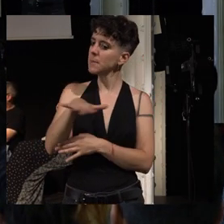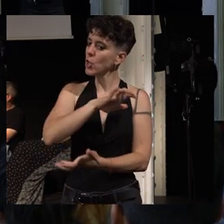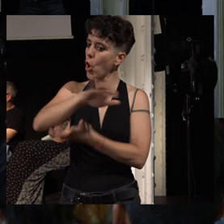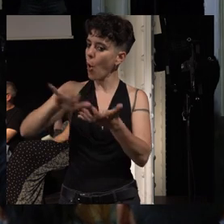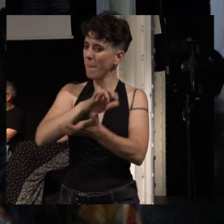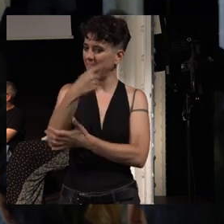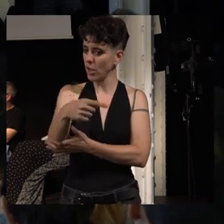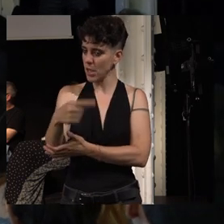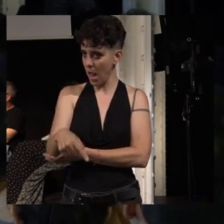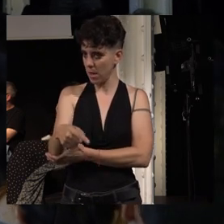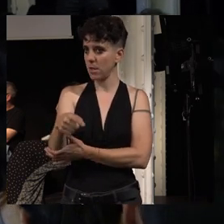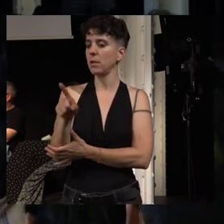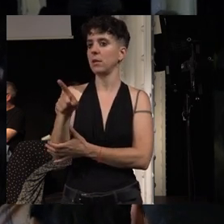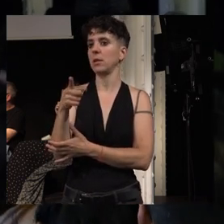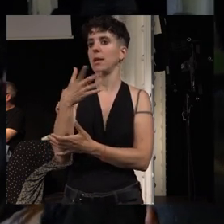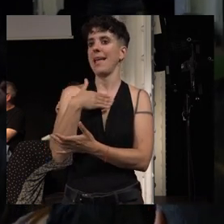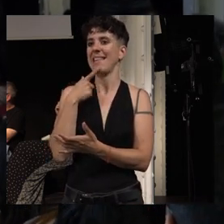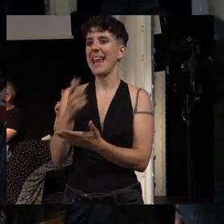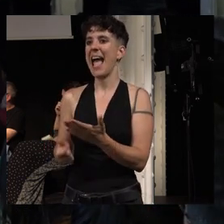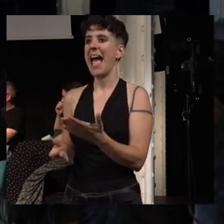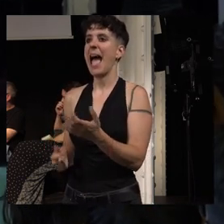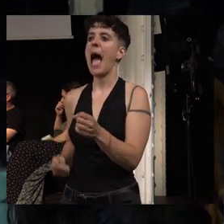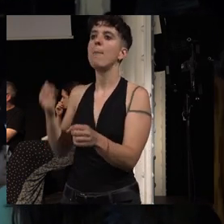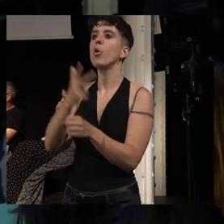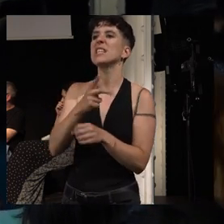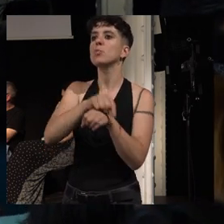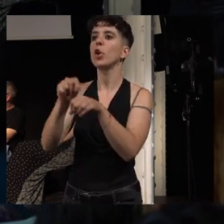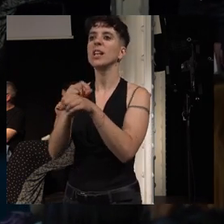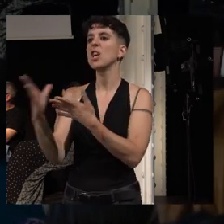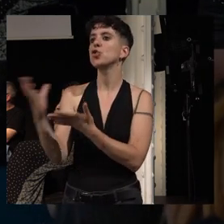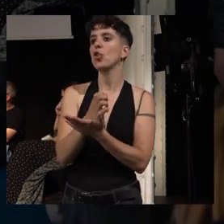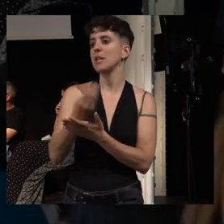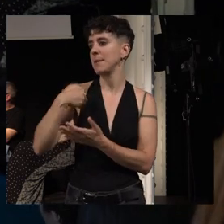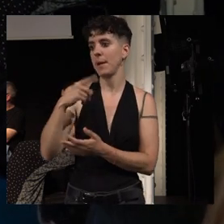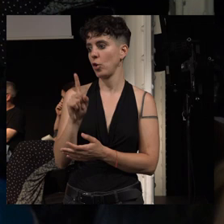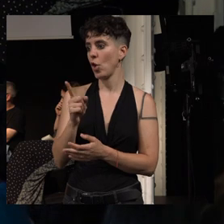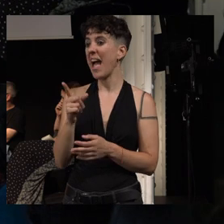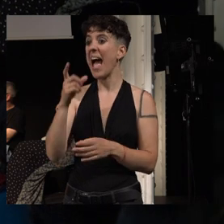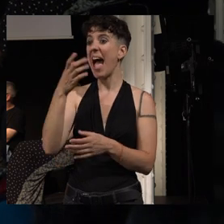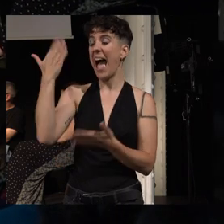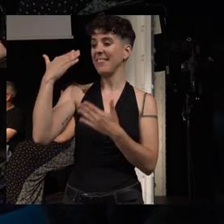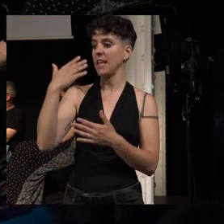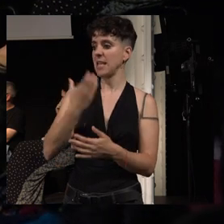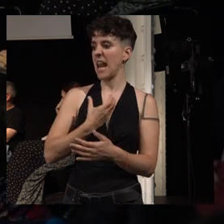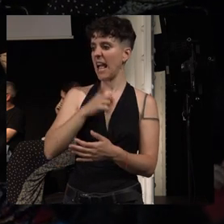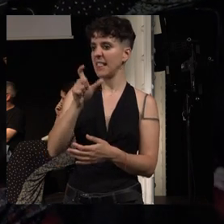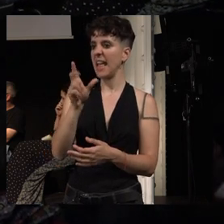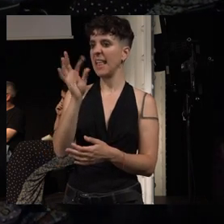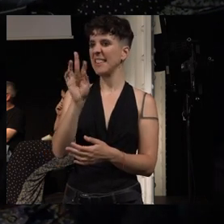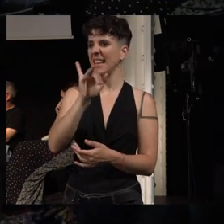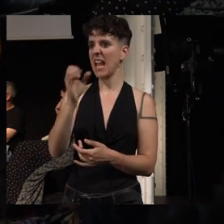complejidades, ¿no? No cabe duda de que no todas las apuestas políticas son las mismas. Es decir, cuando teníamos a Trias en Barcelona, esto era un horror. O sea, es